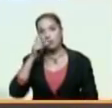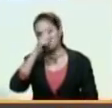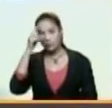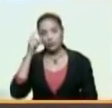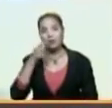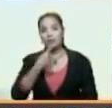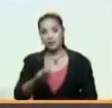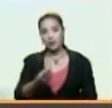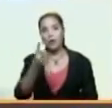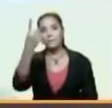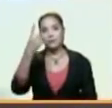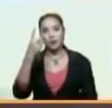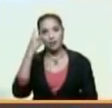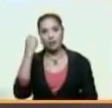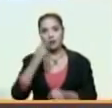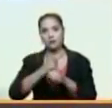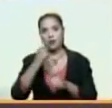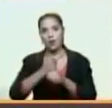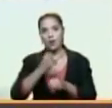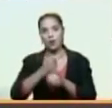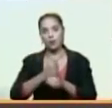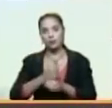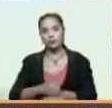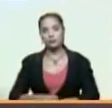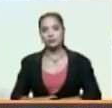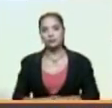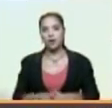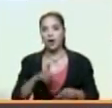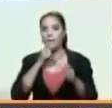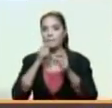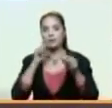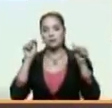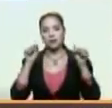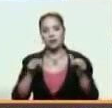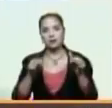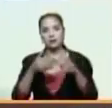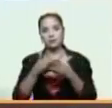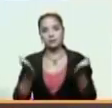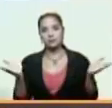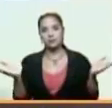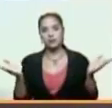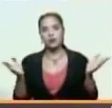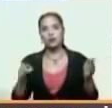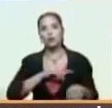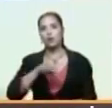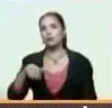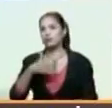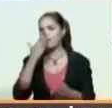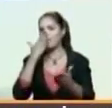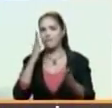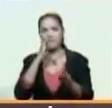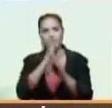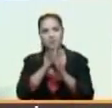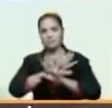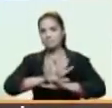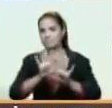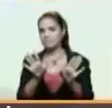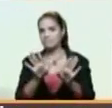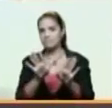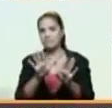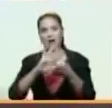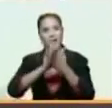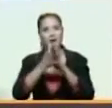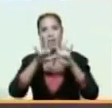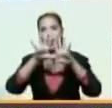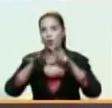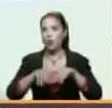dijo el primer día que dio la rueda de prensa acá, que íbamos de frente contra la corrupción